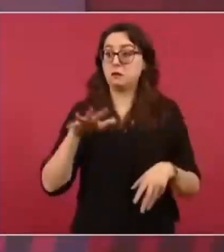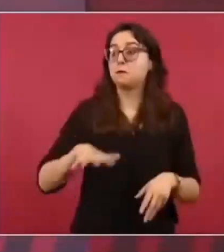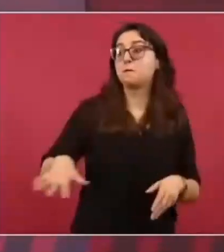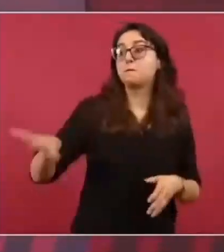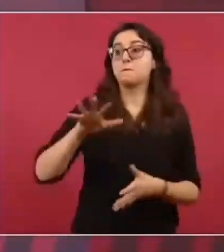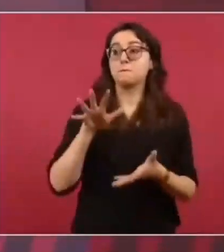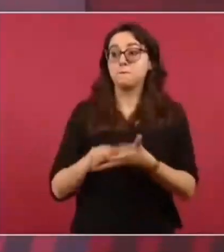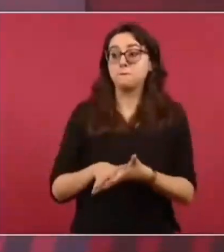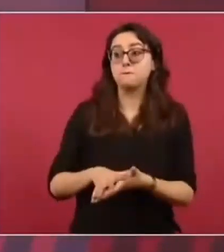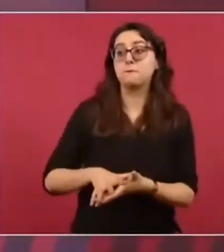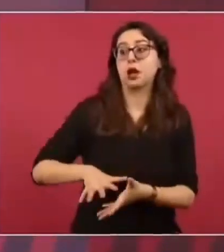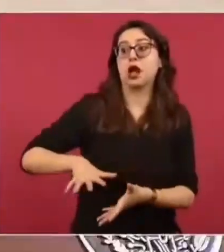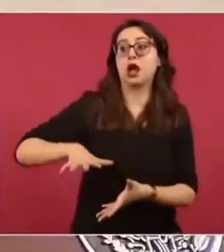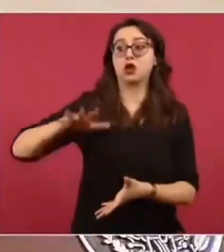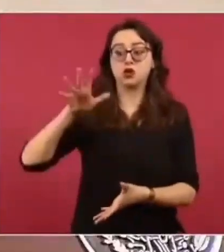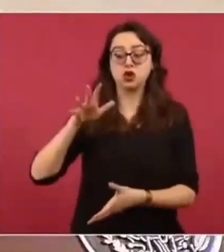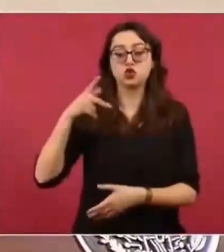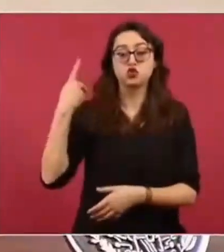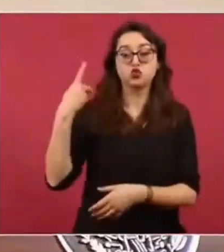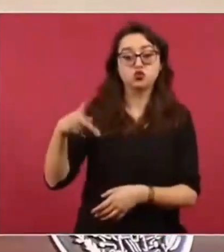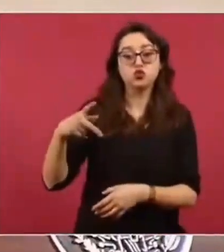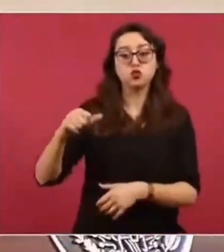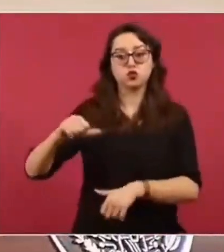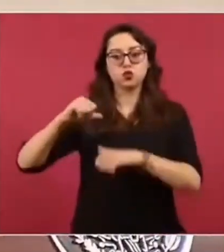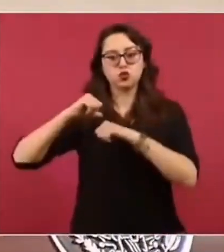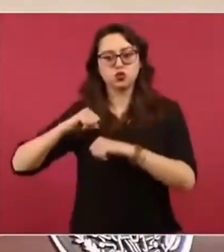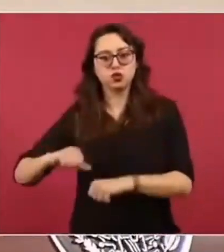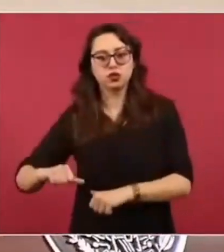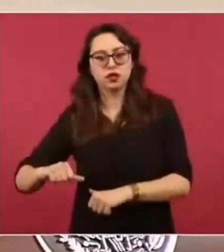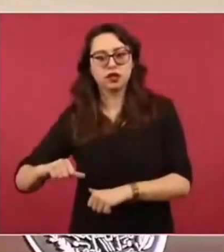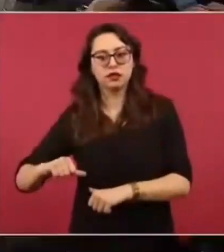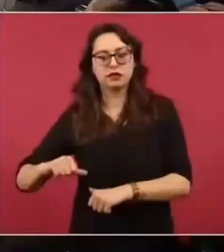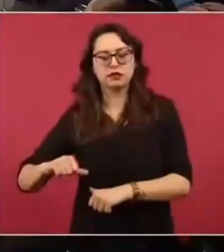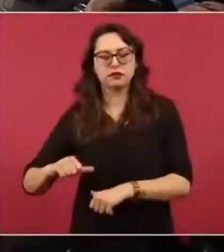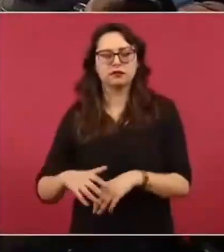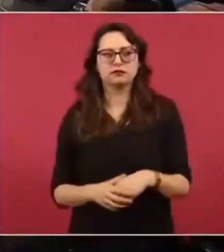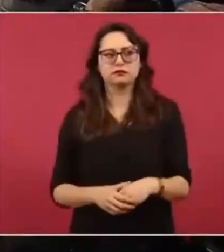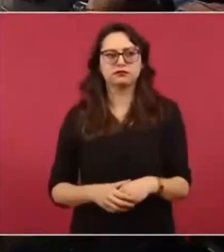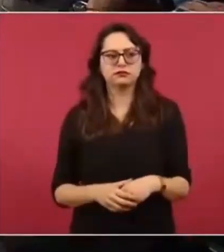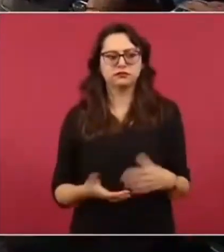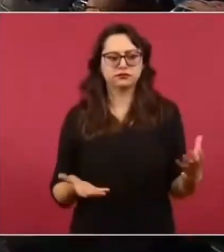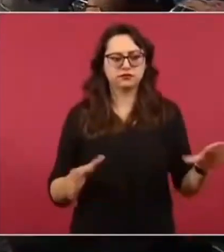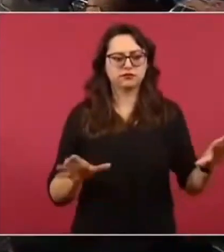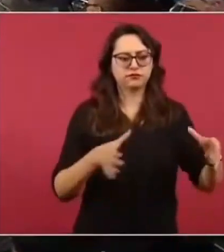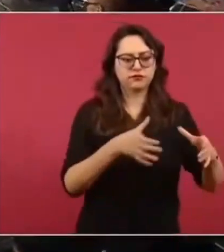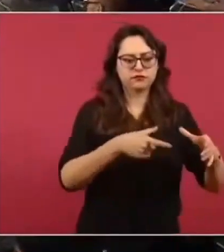¿Qué demócrata puede ser un agente que viola la Constitución